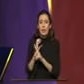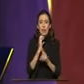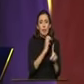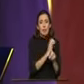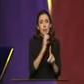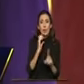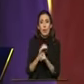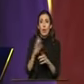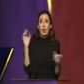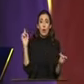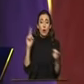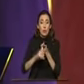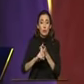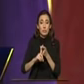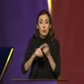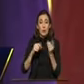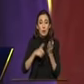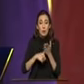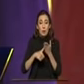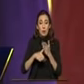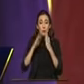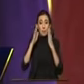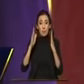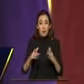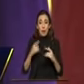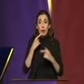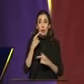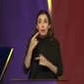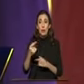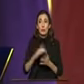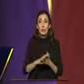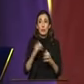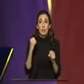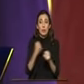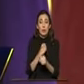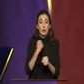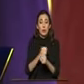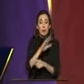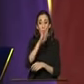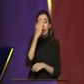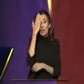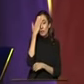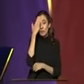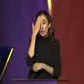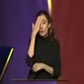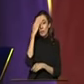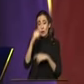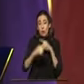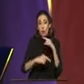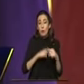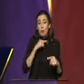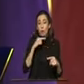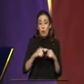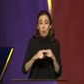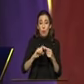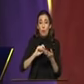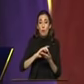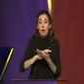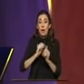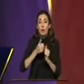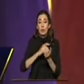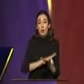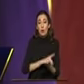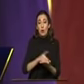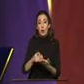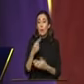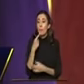inclusive un exministro de Economía, critica la labor del gobierno, y él sabe que cada día, que cada semana